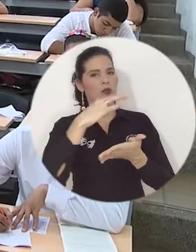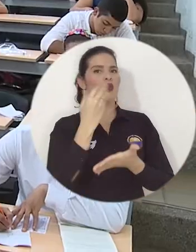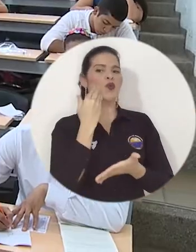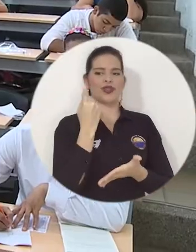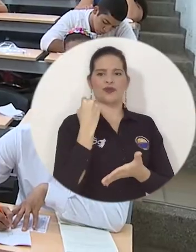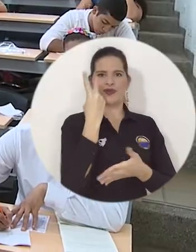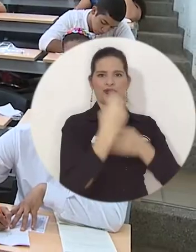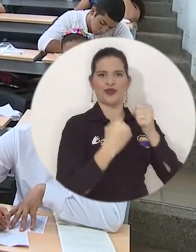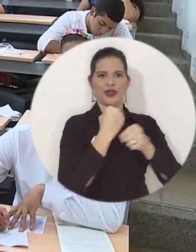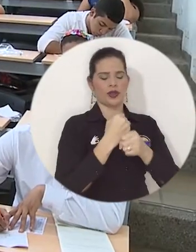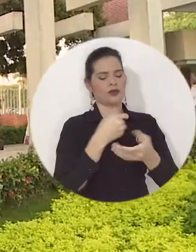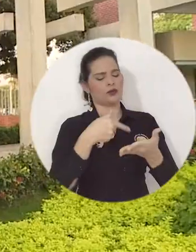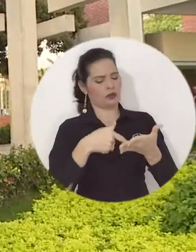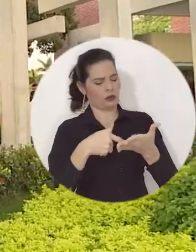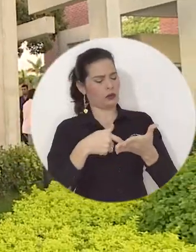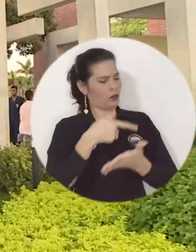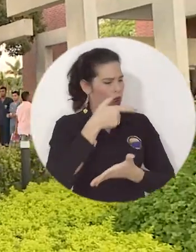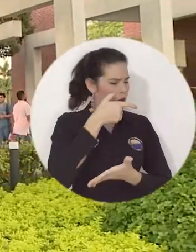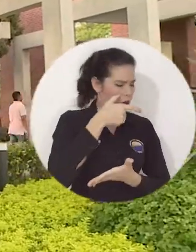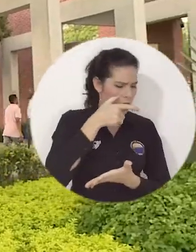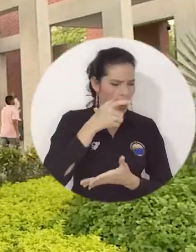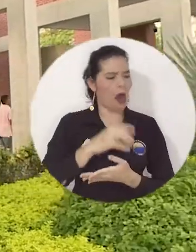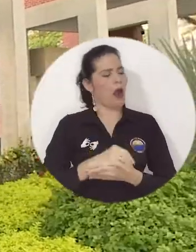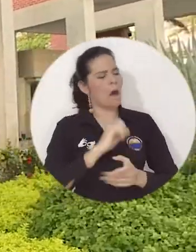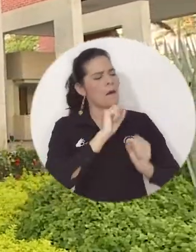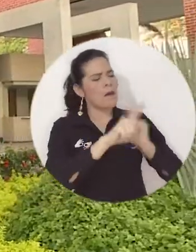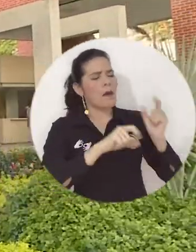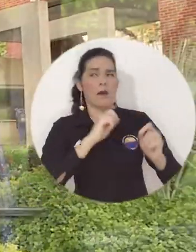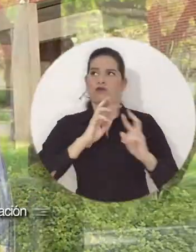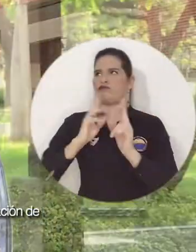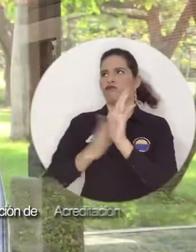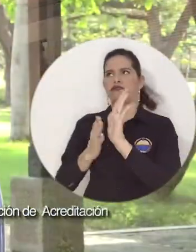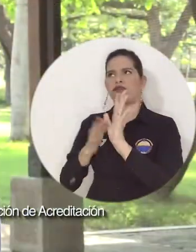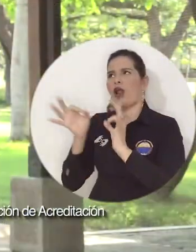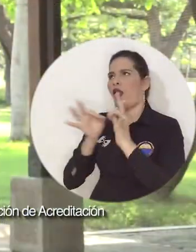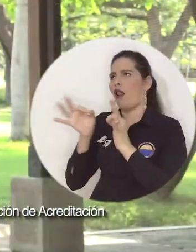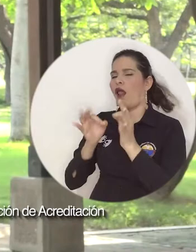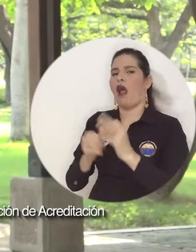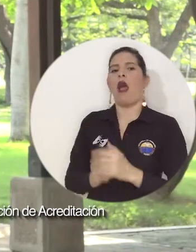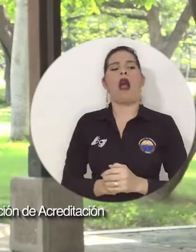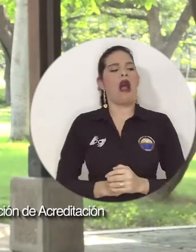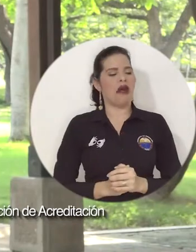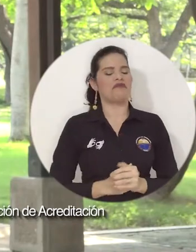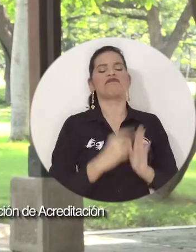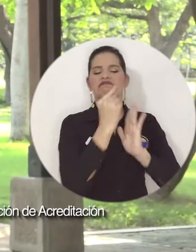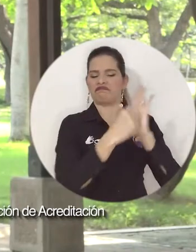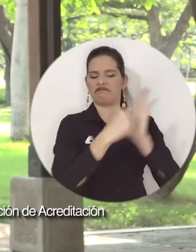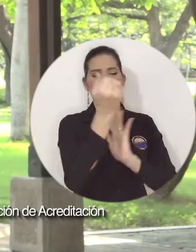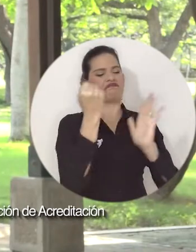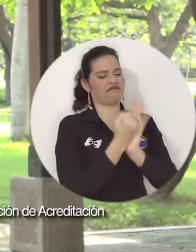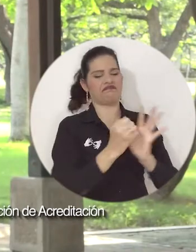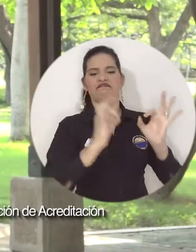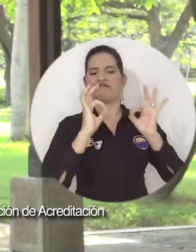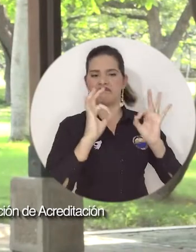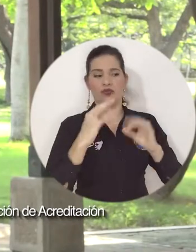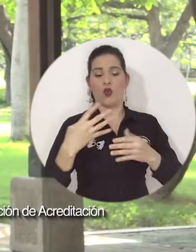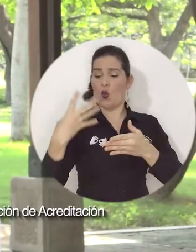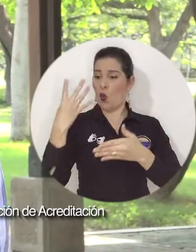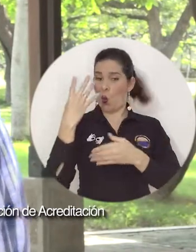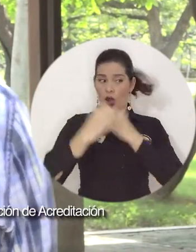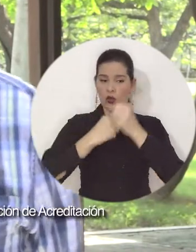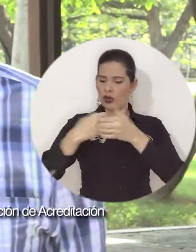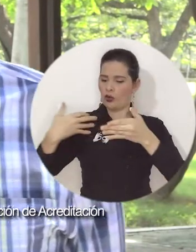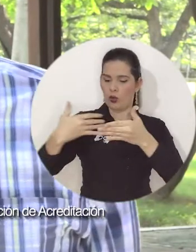en los 2 últimos años, sobre el cual los pares podrán dar su resultado y reconocer ese valor agregado en